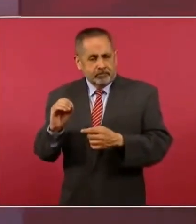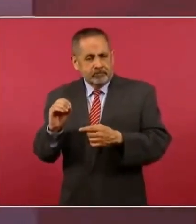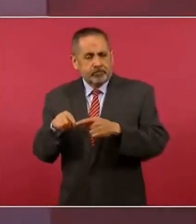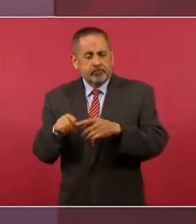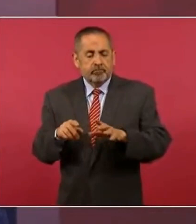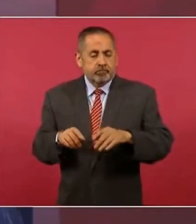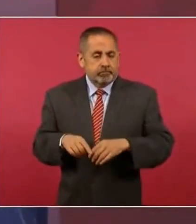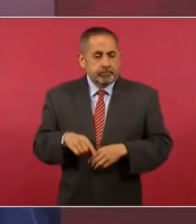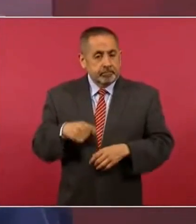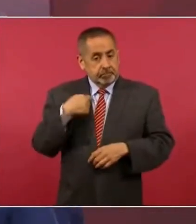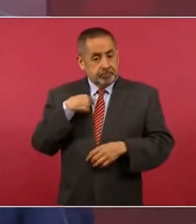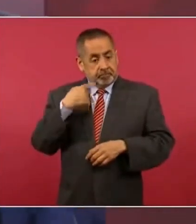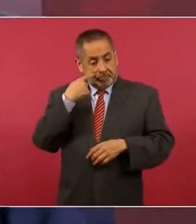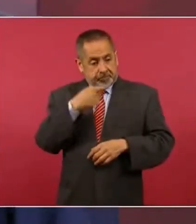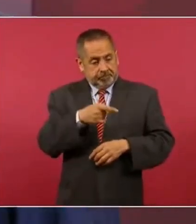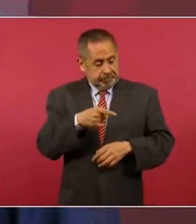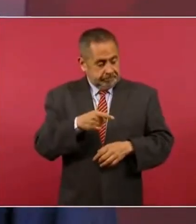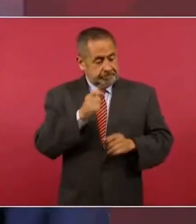él decía